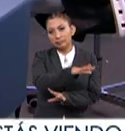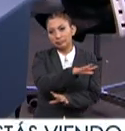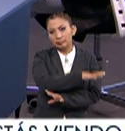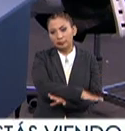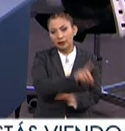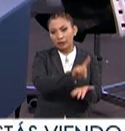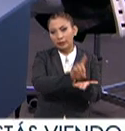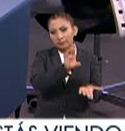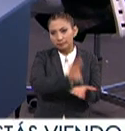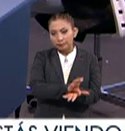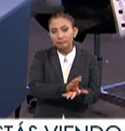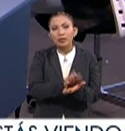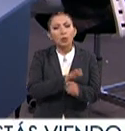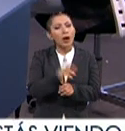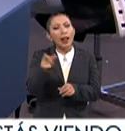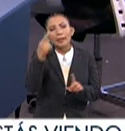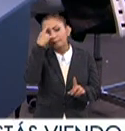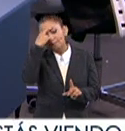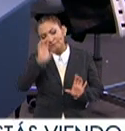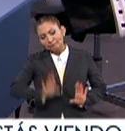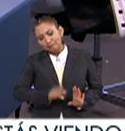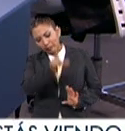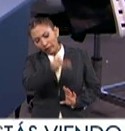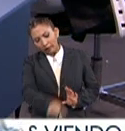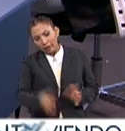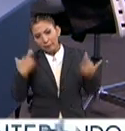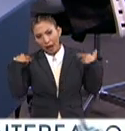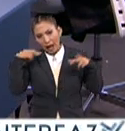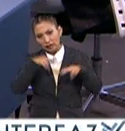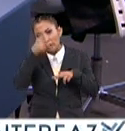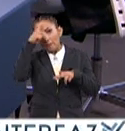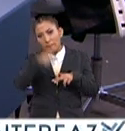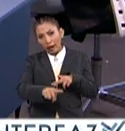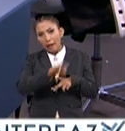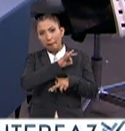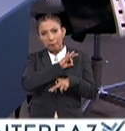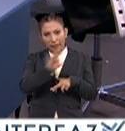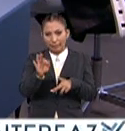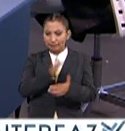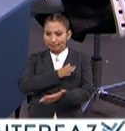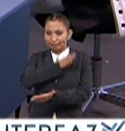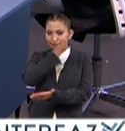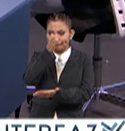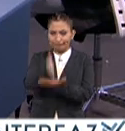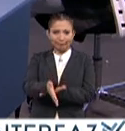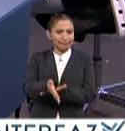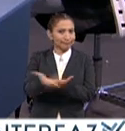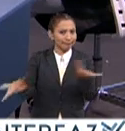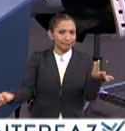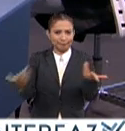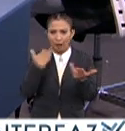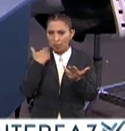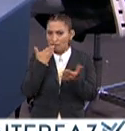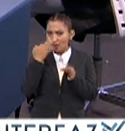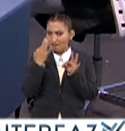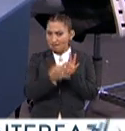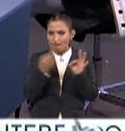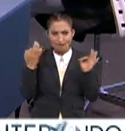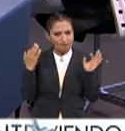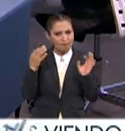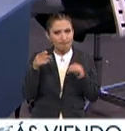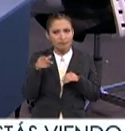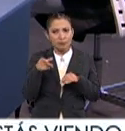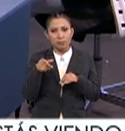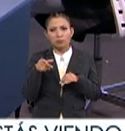áreas, ¿no?, de discapacidad. ¿Cuál es el perfil que debe tener un maestro para poder, de manera eficiente, por